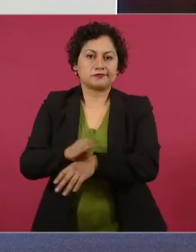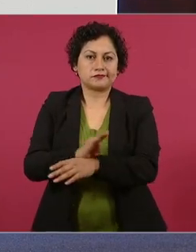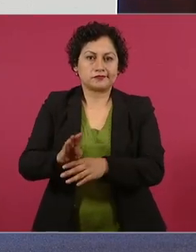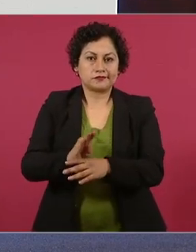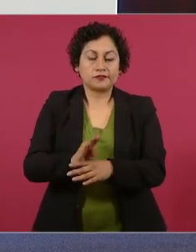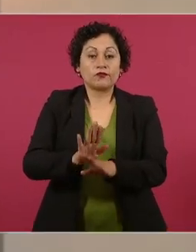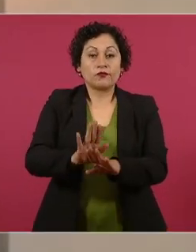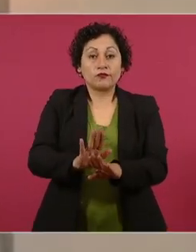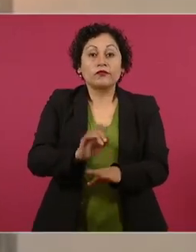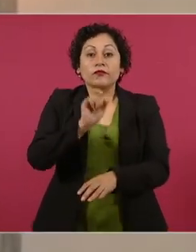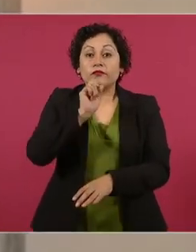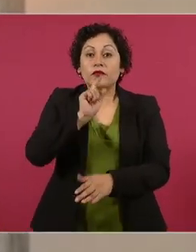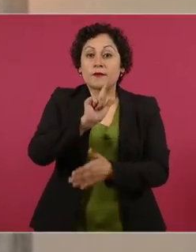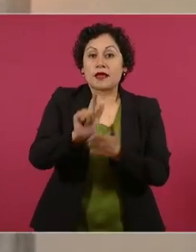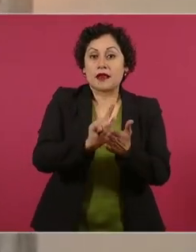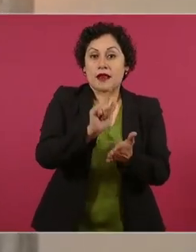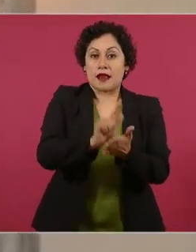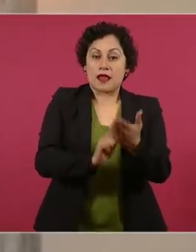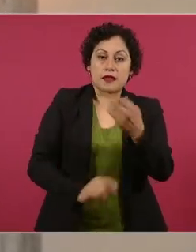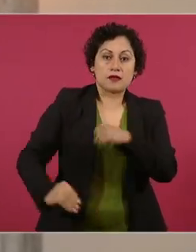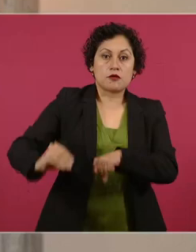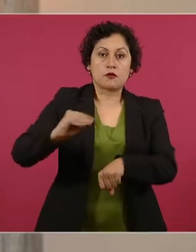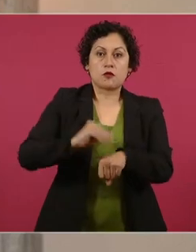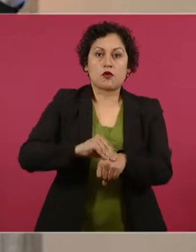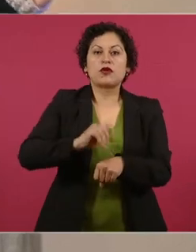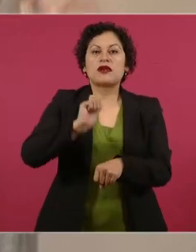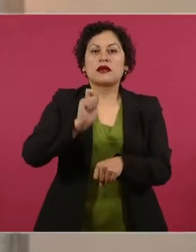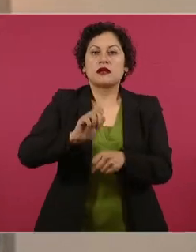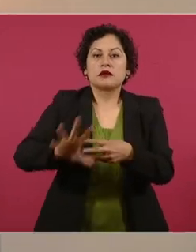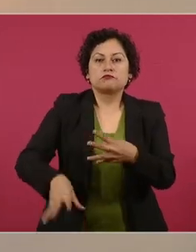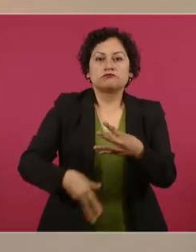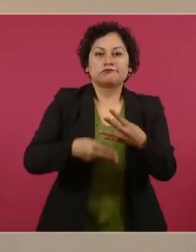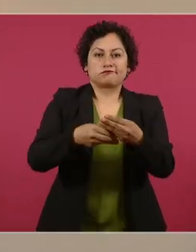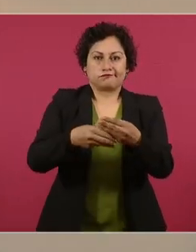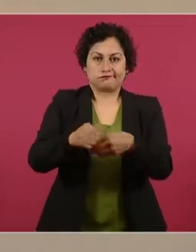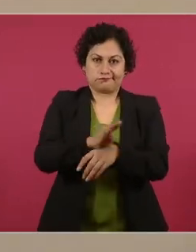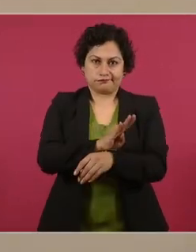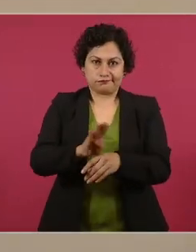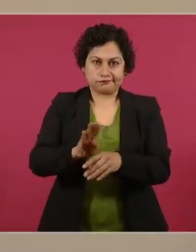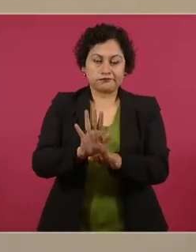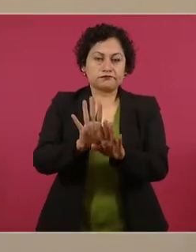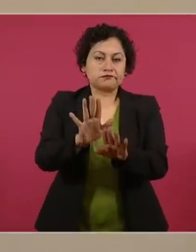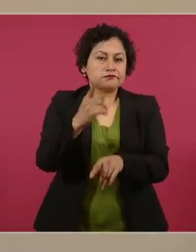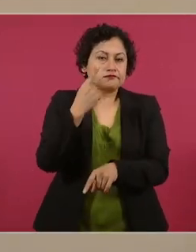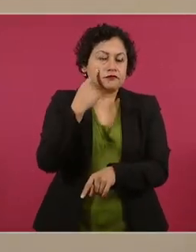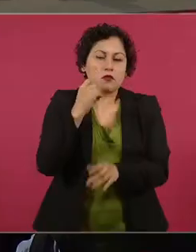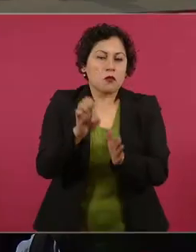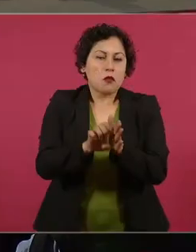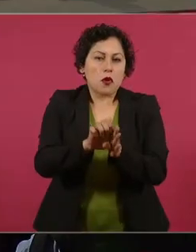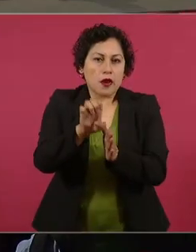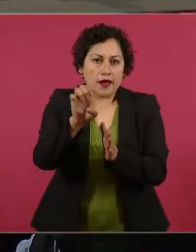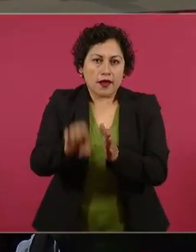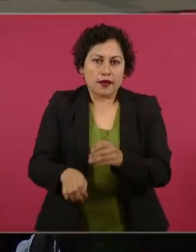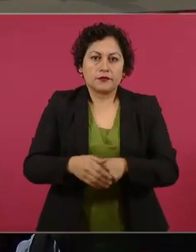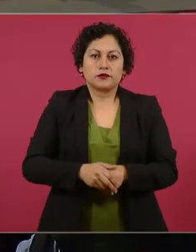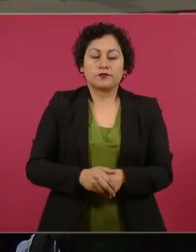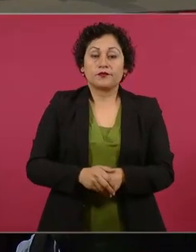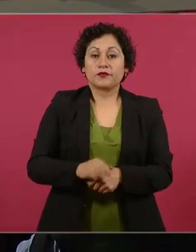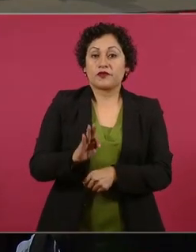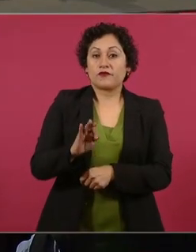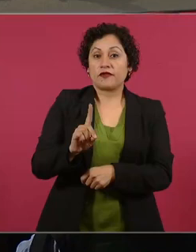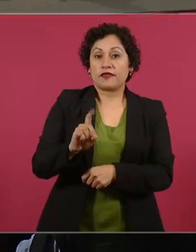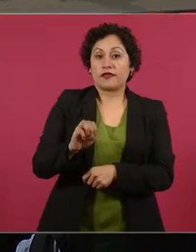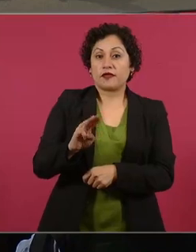complementarios cuando vayan sucediendo las siguientes circunstancias. Por ejemplo, los fideicomisos del